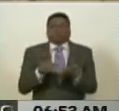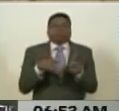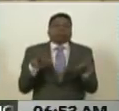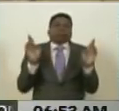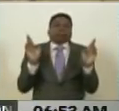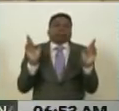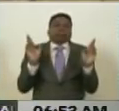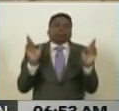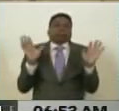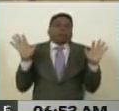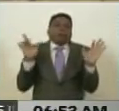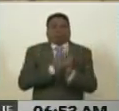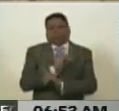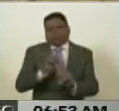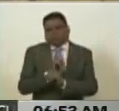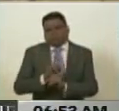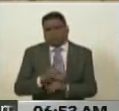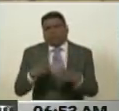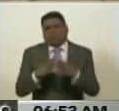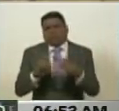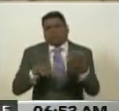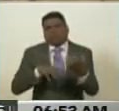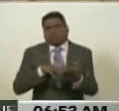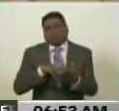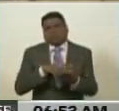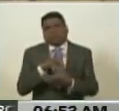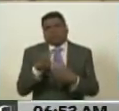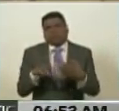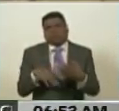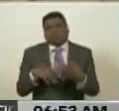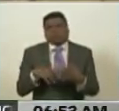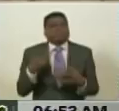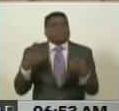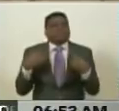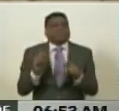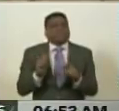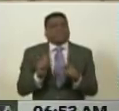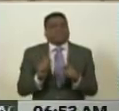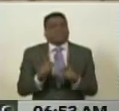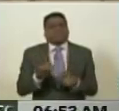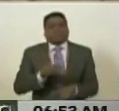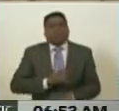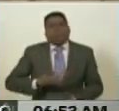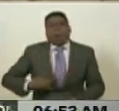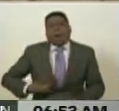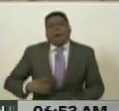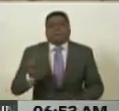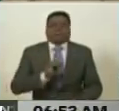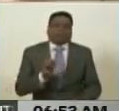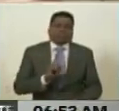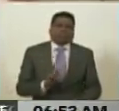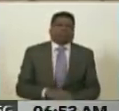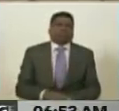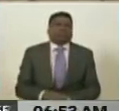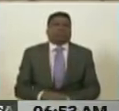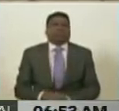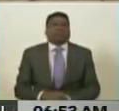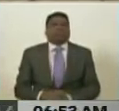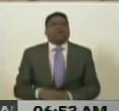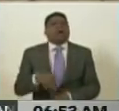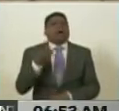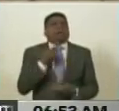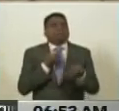resistiendo también en este combate para derrotar a ellos, que son los que pretenden, en todo caso ponernos a pasar hambre y llevarnos a la época de Indominia